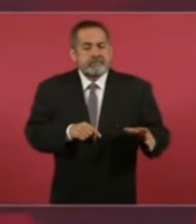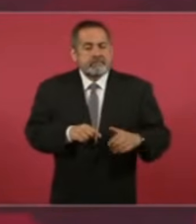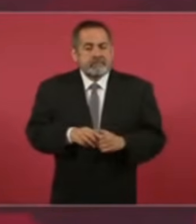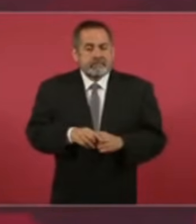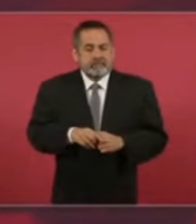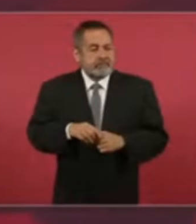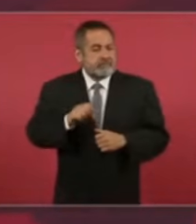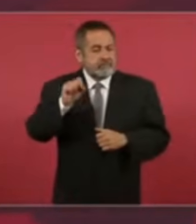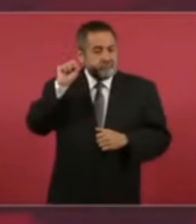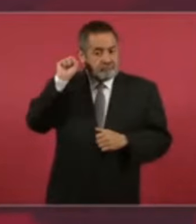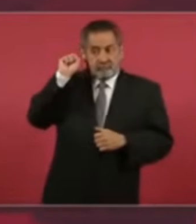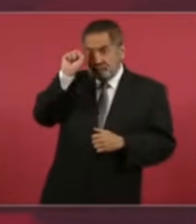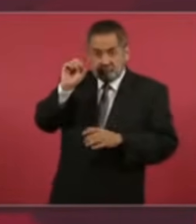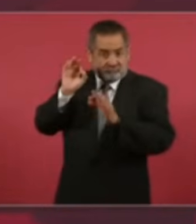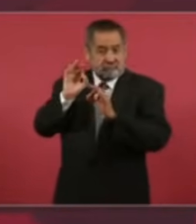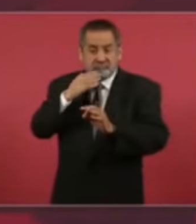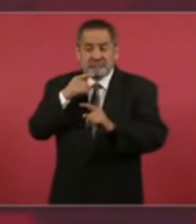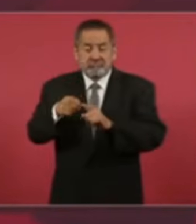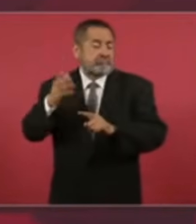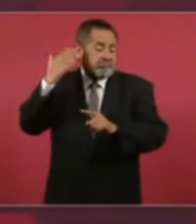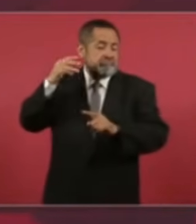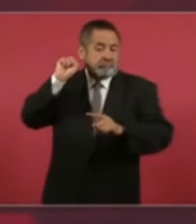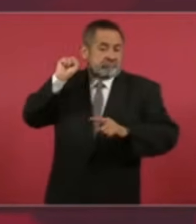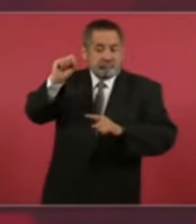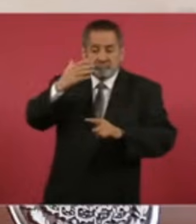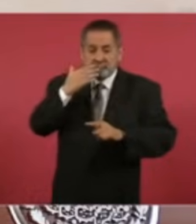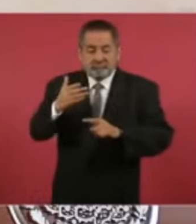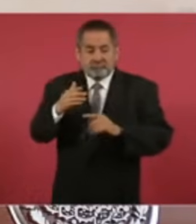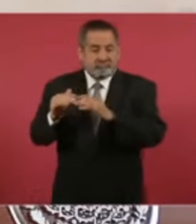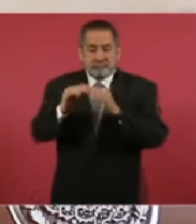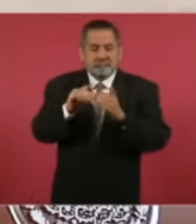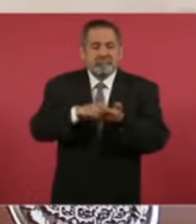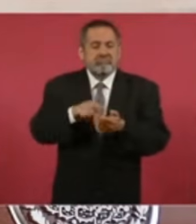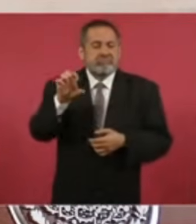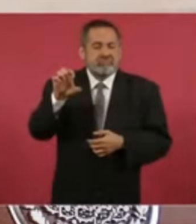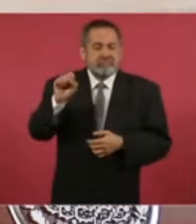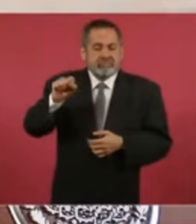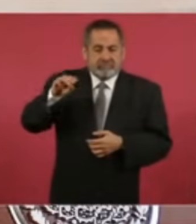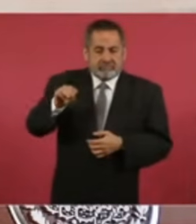más democrático que existía, que era el ESME.